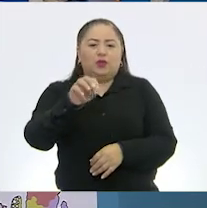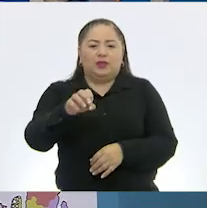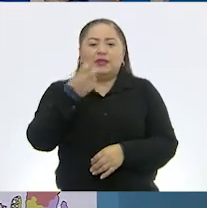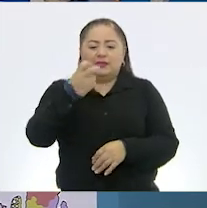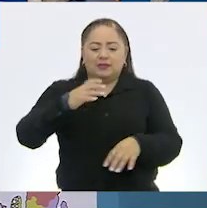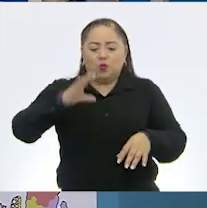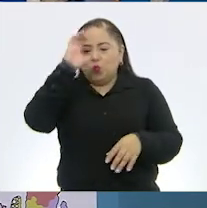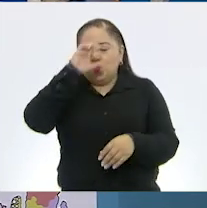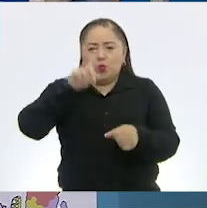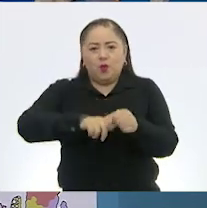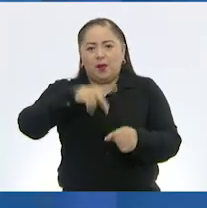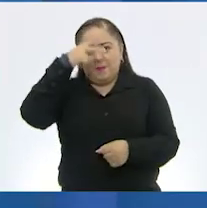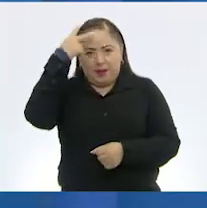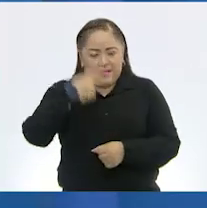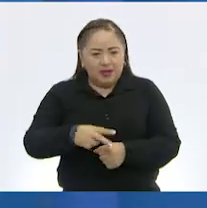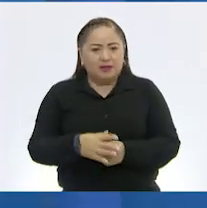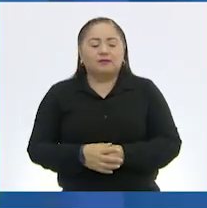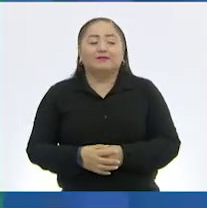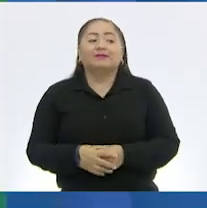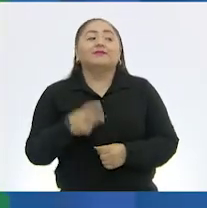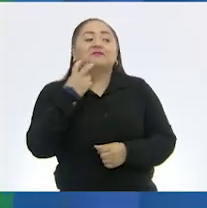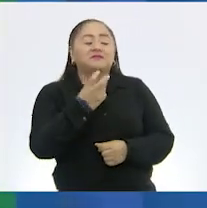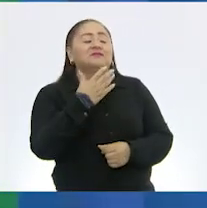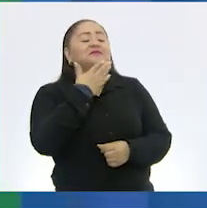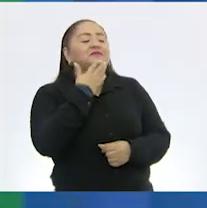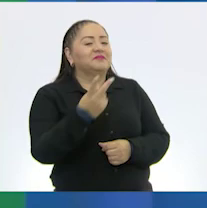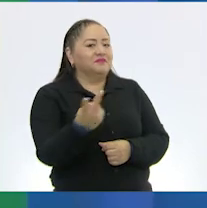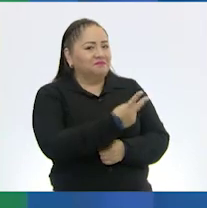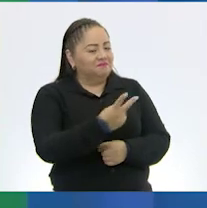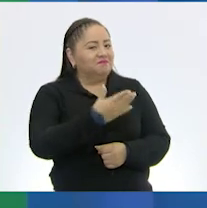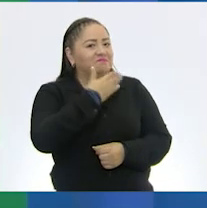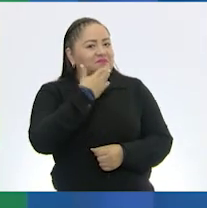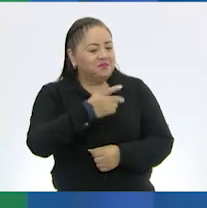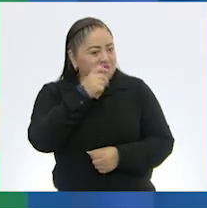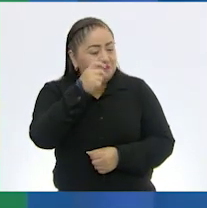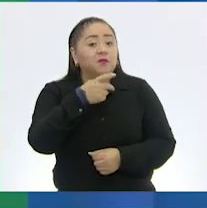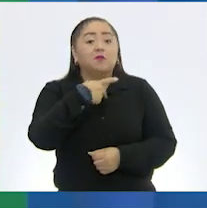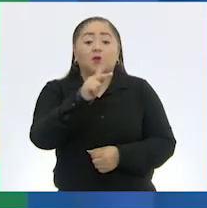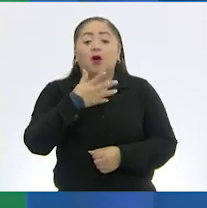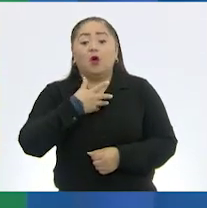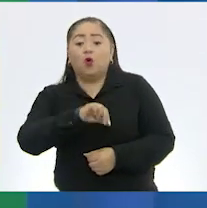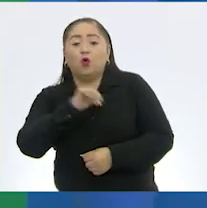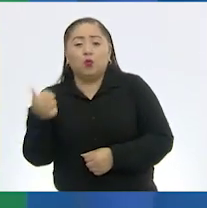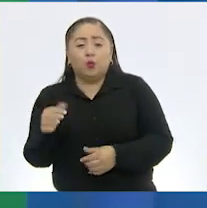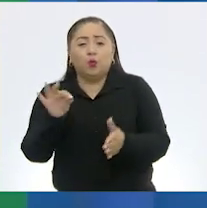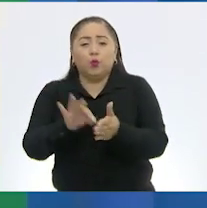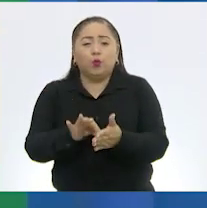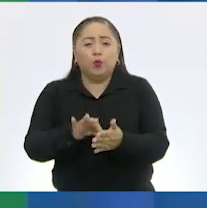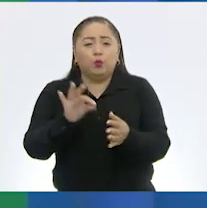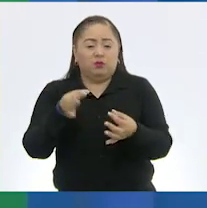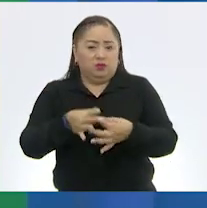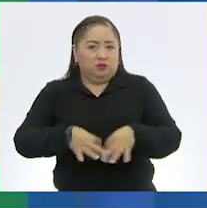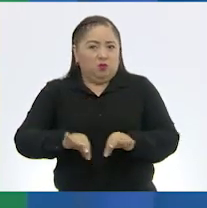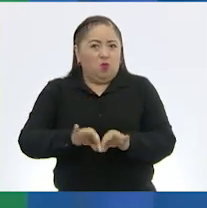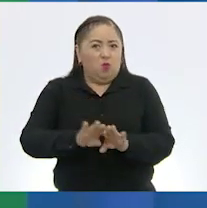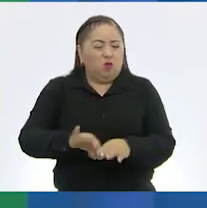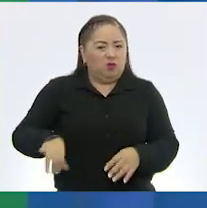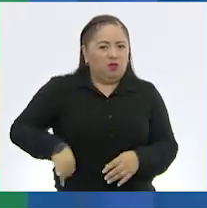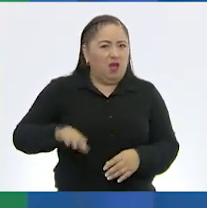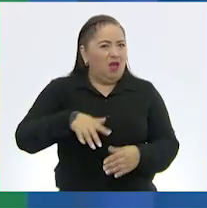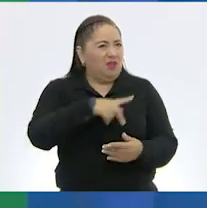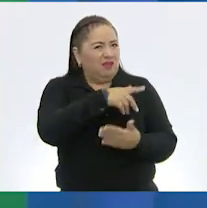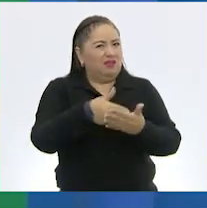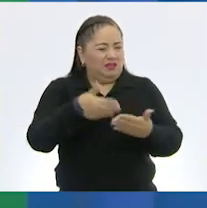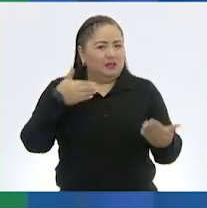cultura mexicana? Excelente, queridos inspectores. Hay un punto muy interesante en lo que nos mencionó Juan Carlos